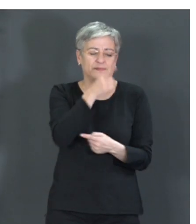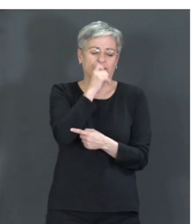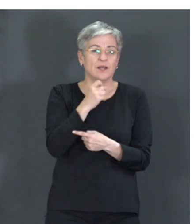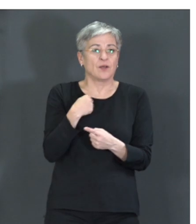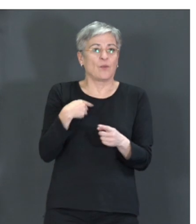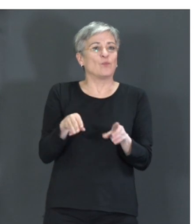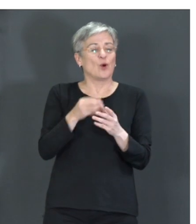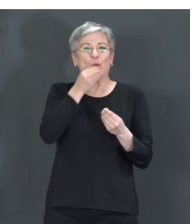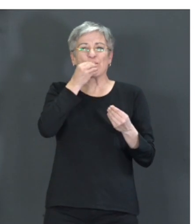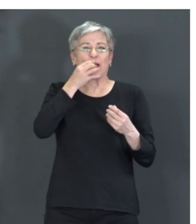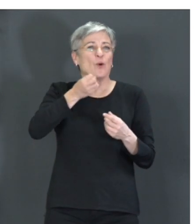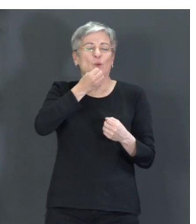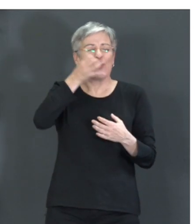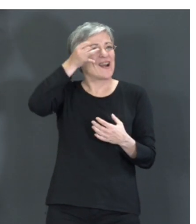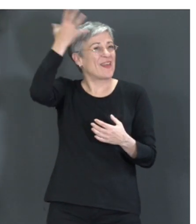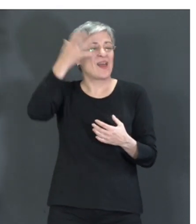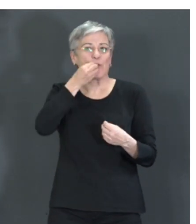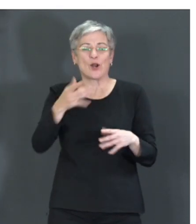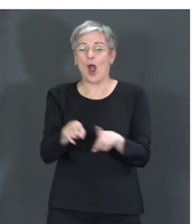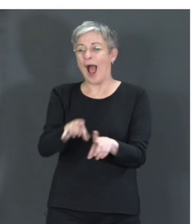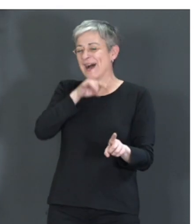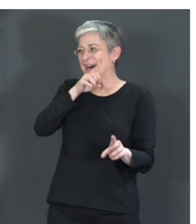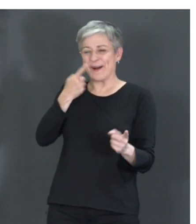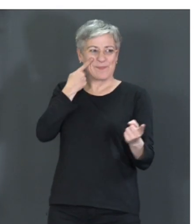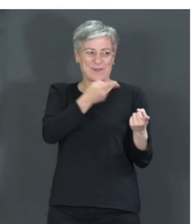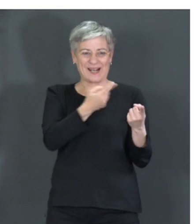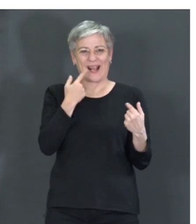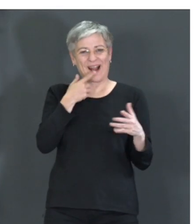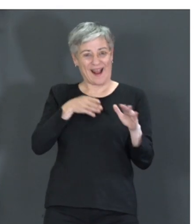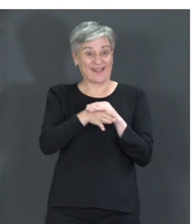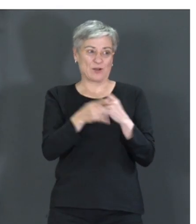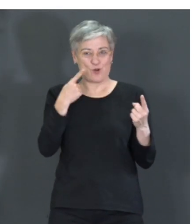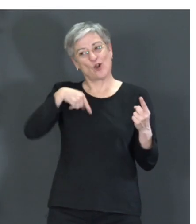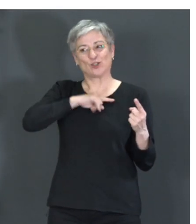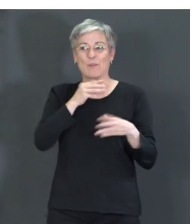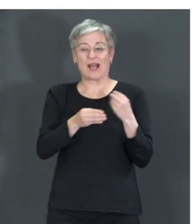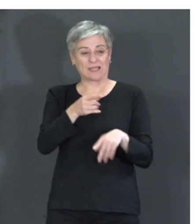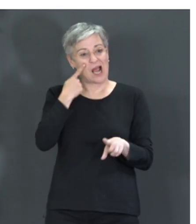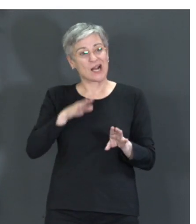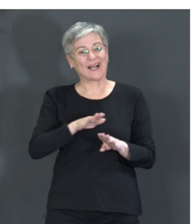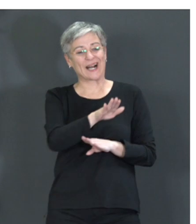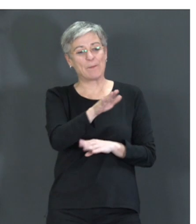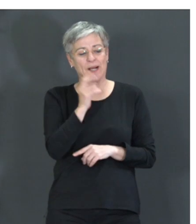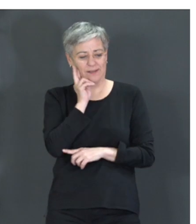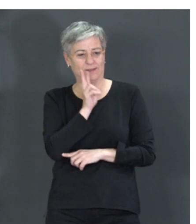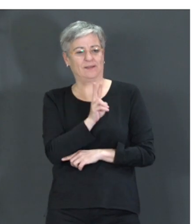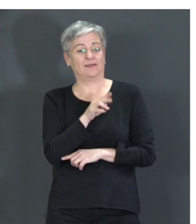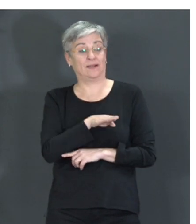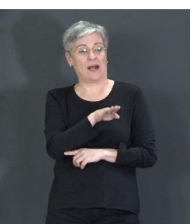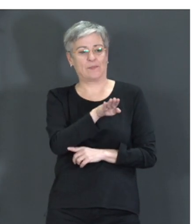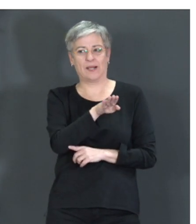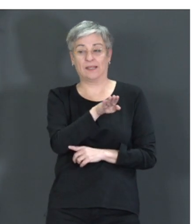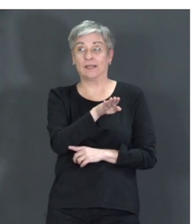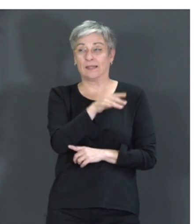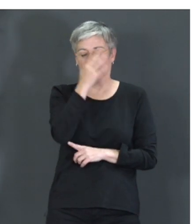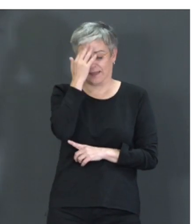intenciones, pero mira, te dicen todos contentos, nosotros sí que hemos hecho algo, hemos hecho esta rampa, y tú miras la rampa y